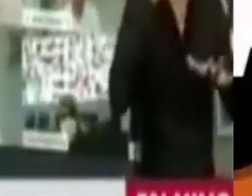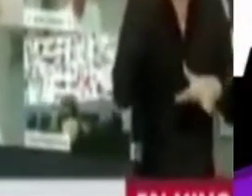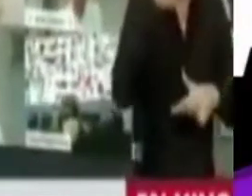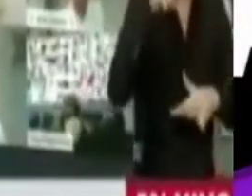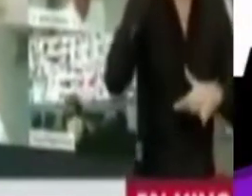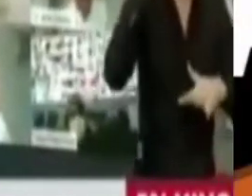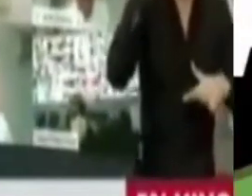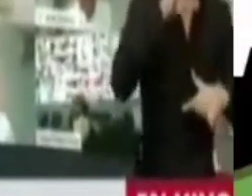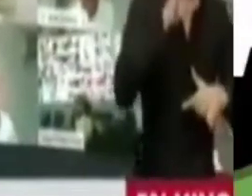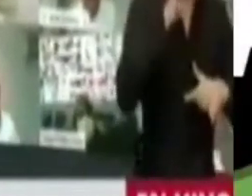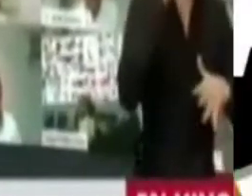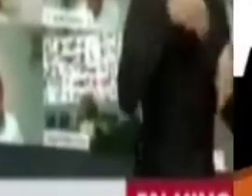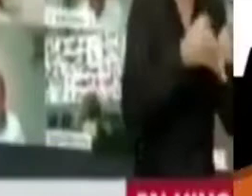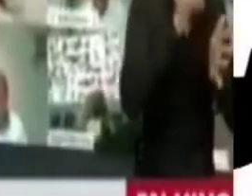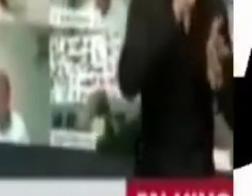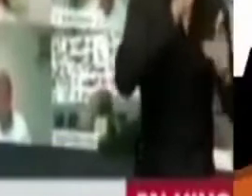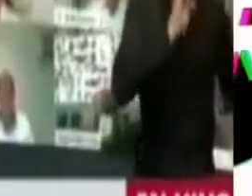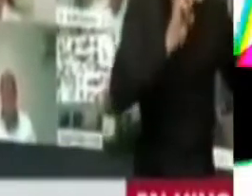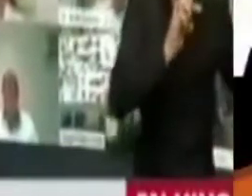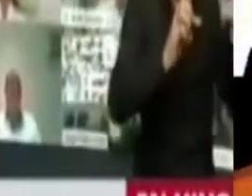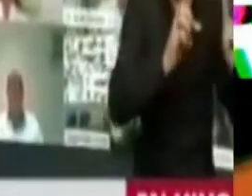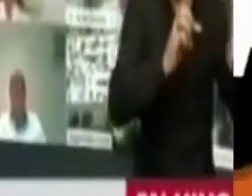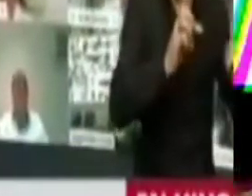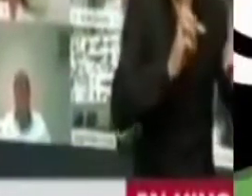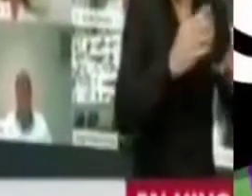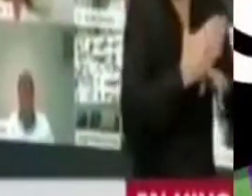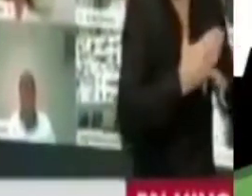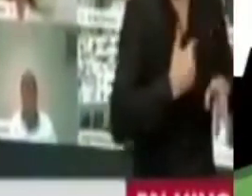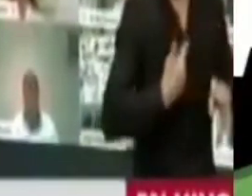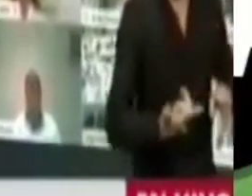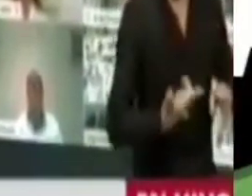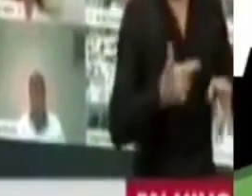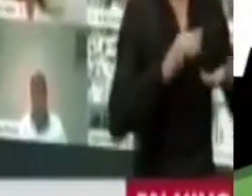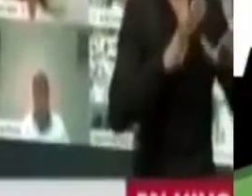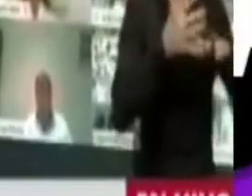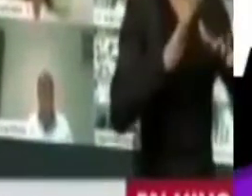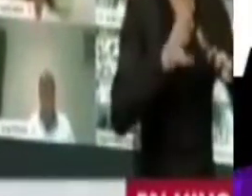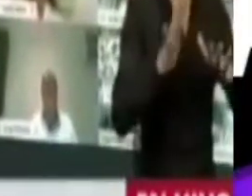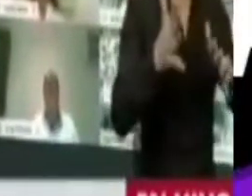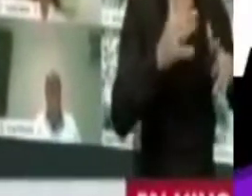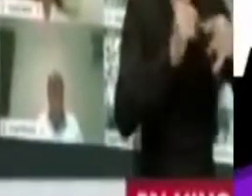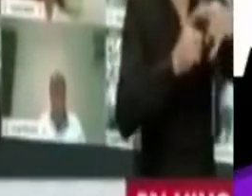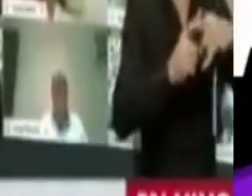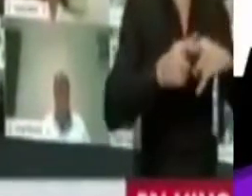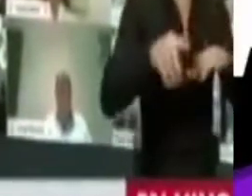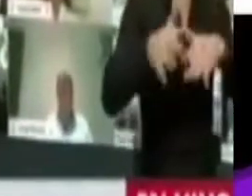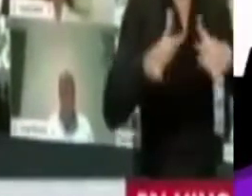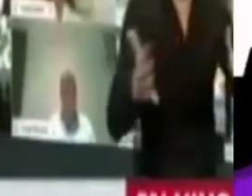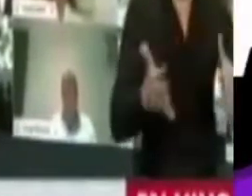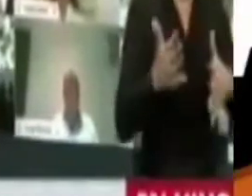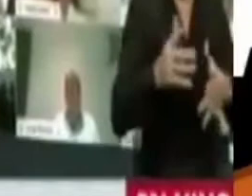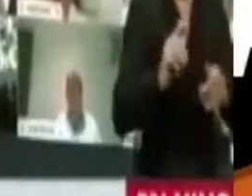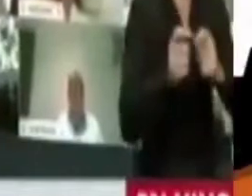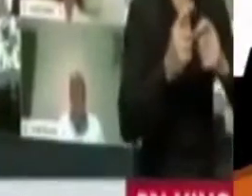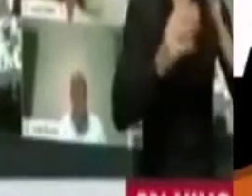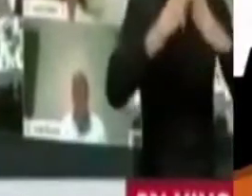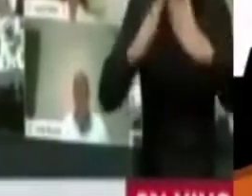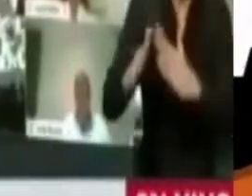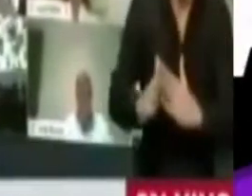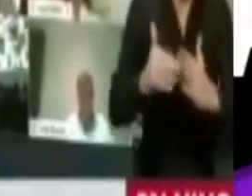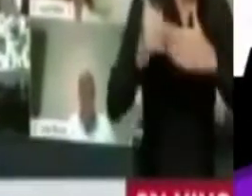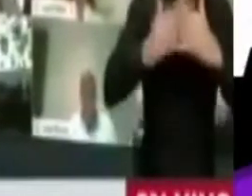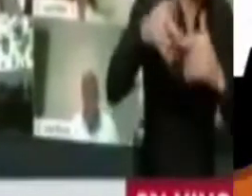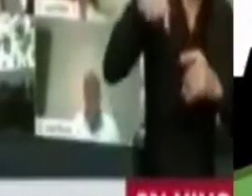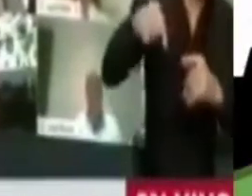transformamos en obras, en sueños, y hice referencia que estábamos en plena entrega de más de 1000 viviendas en la provincia de San Luis en